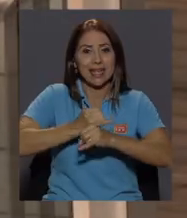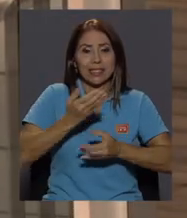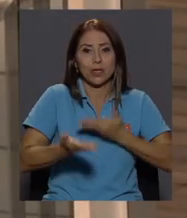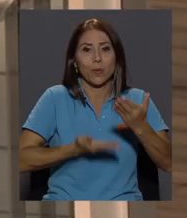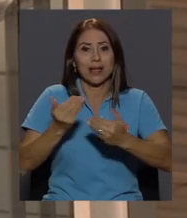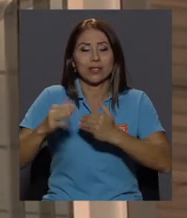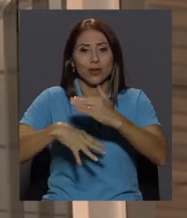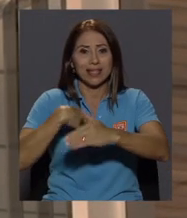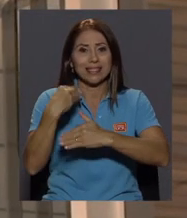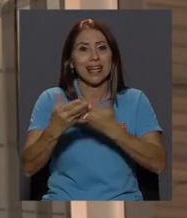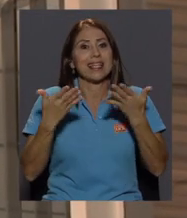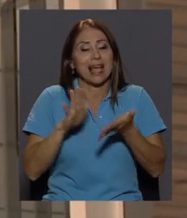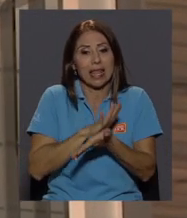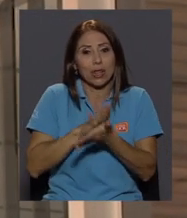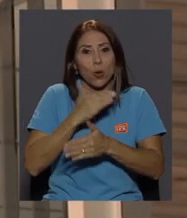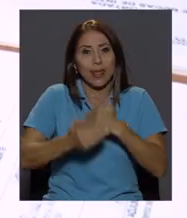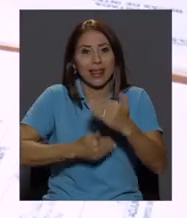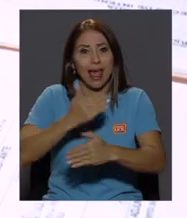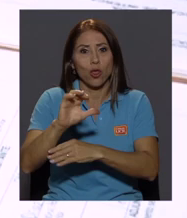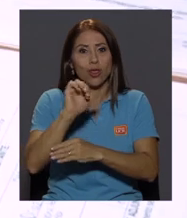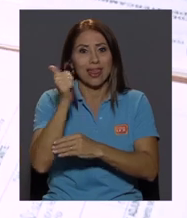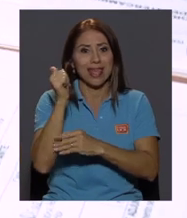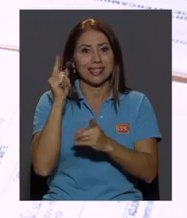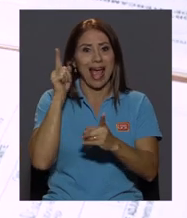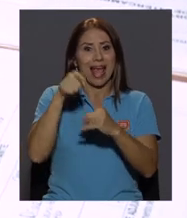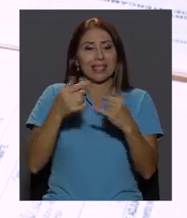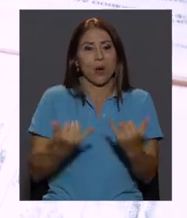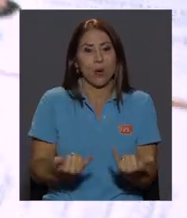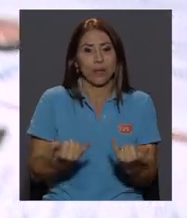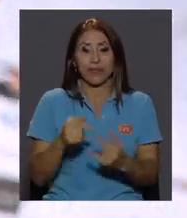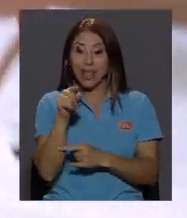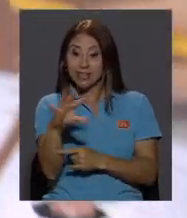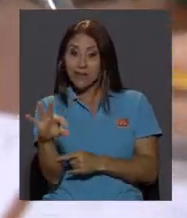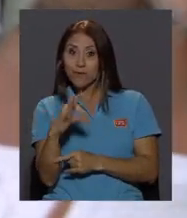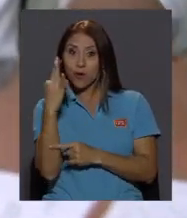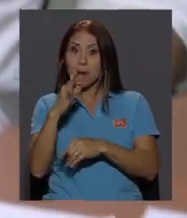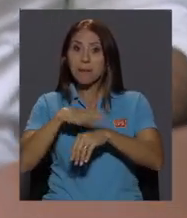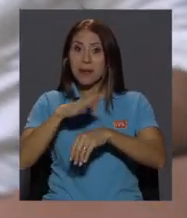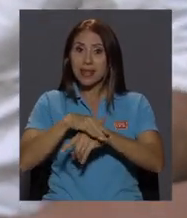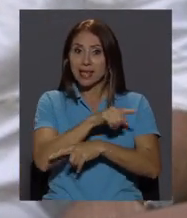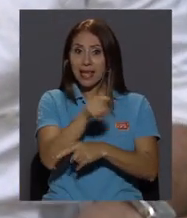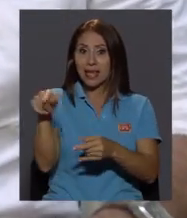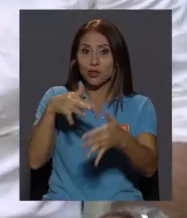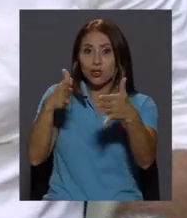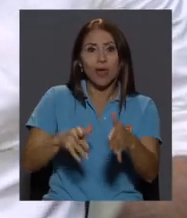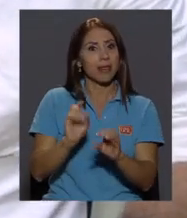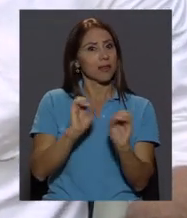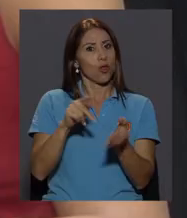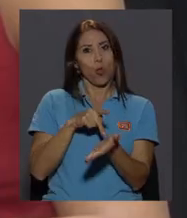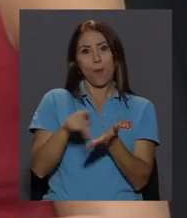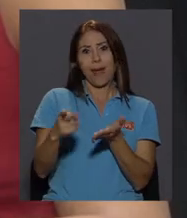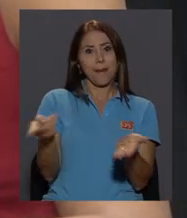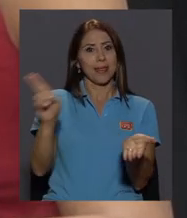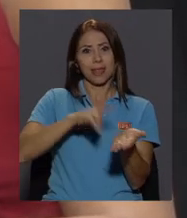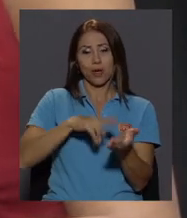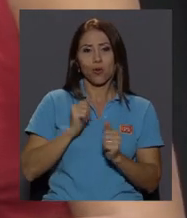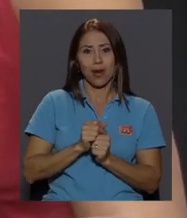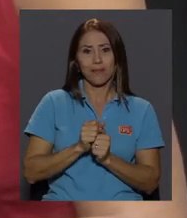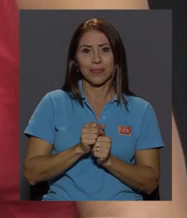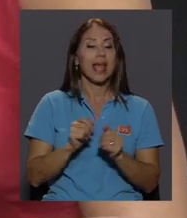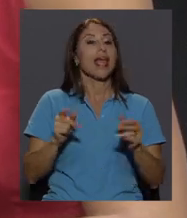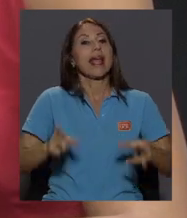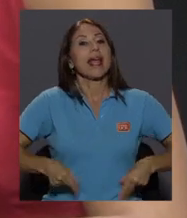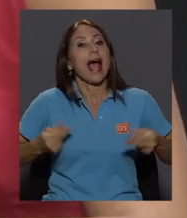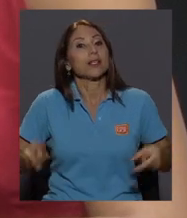Internacionales y Cooperación Externa ha tramitado 10 a la fecha. Esta modalidad permite exonerar a los estudiantes la matrícula. Los gastos de